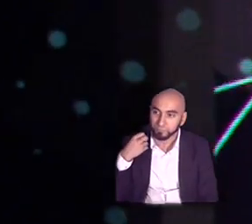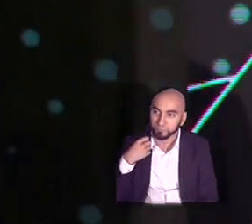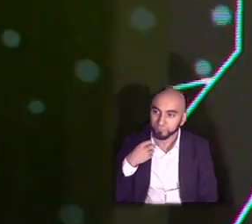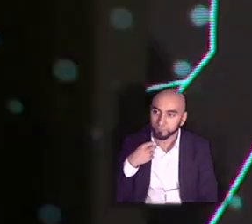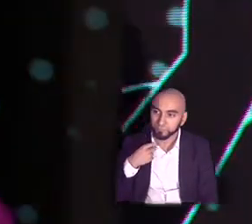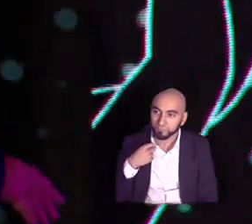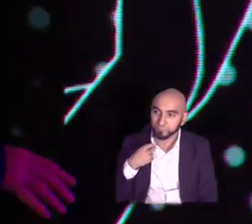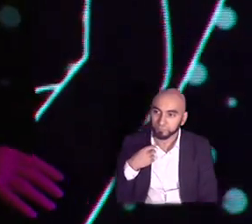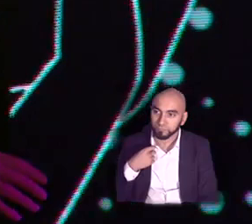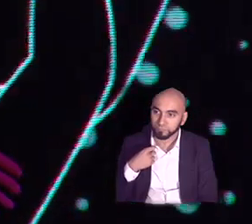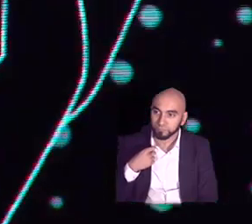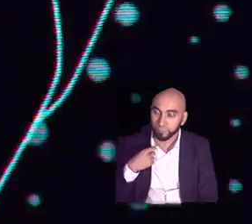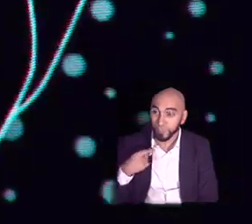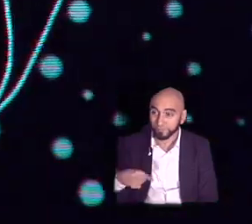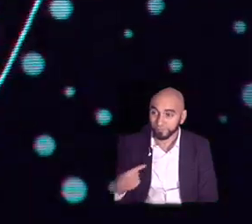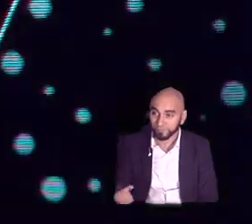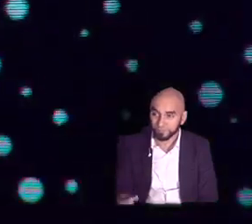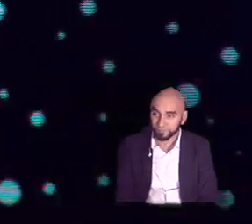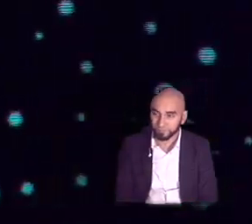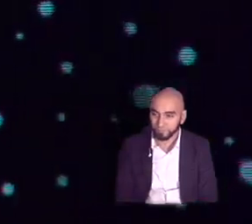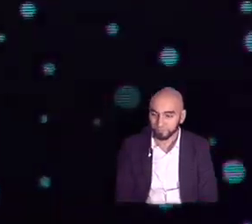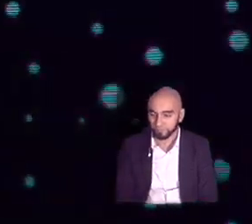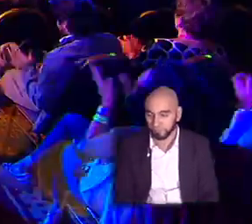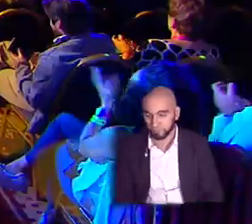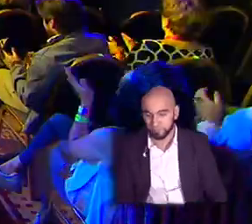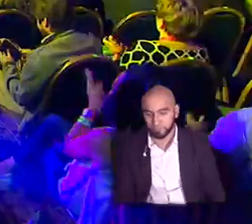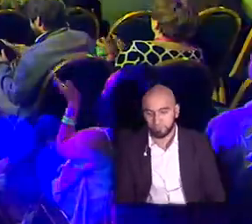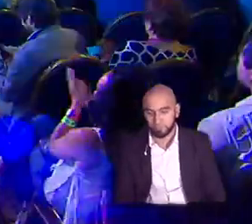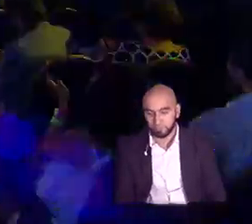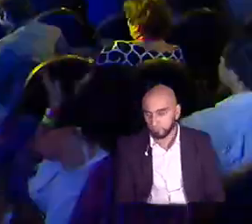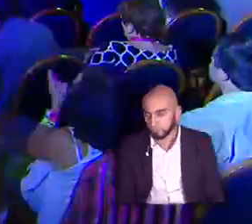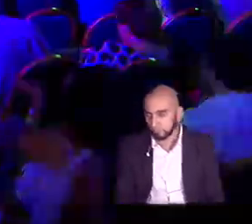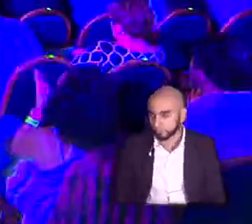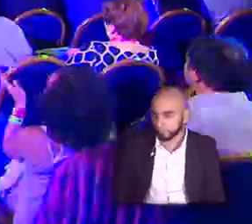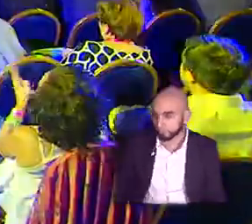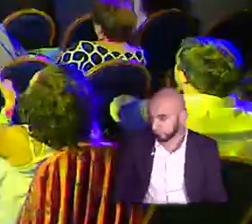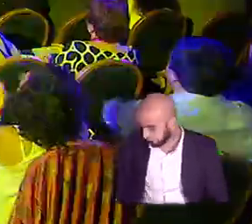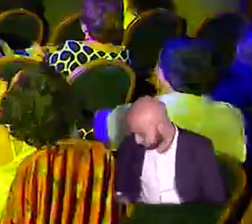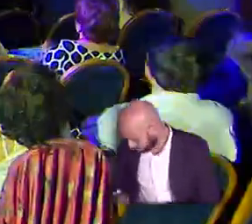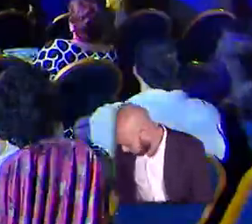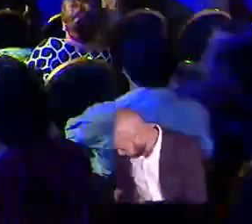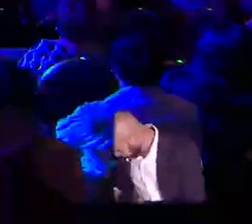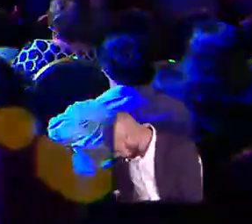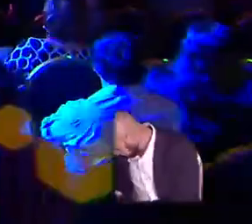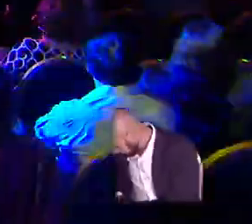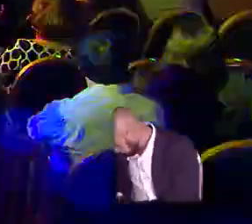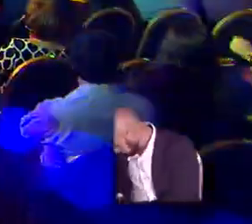Agradecemos la presencia de Richard en este gran encuentro científico.